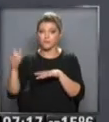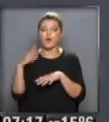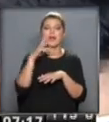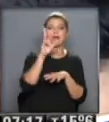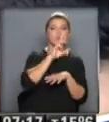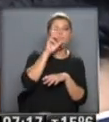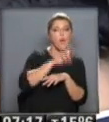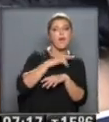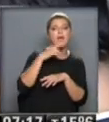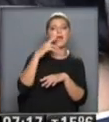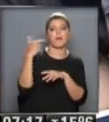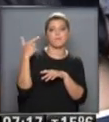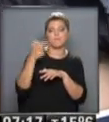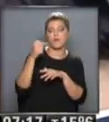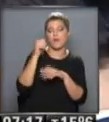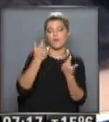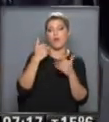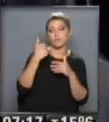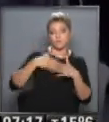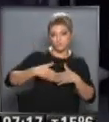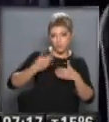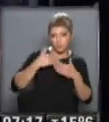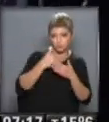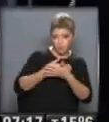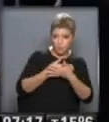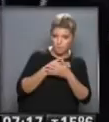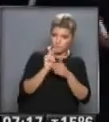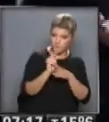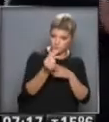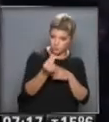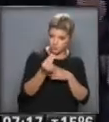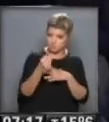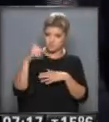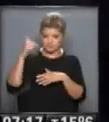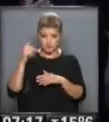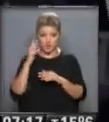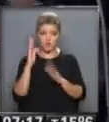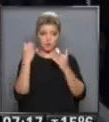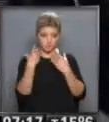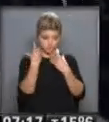Carolina Pícaro. Carolina, todos desde aquí nos solidarizamos contigo.